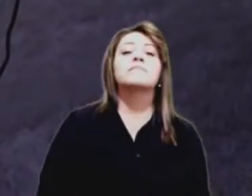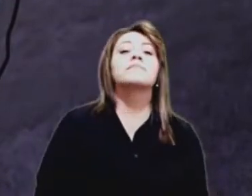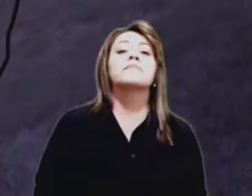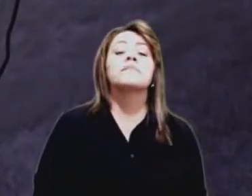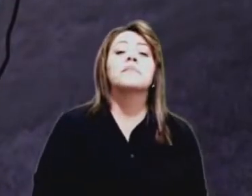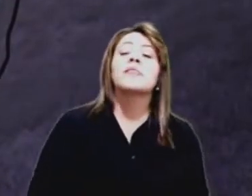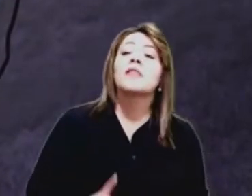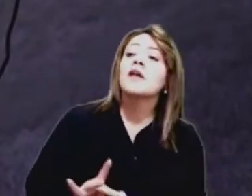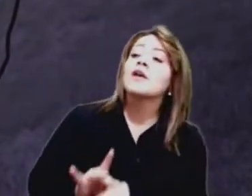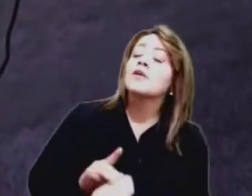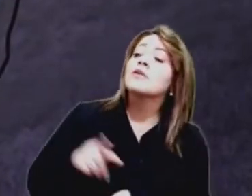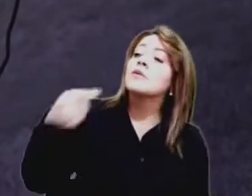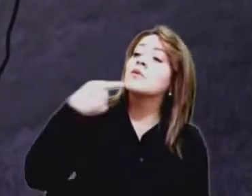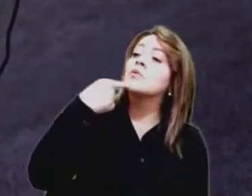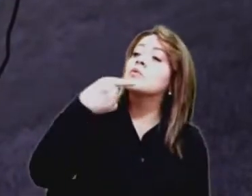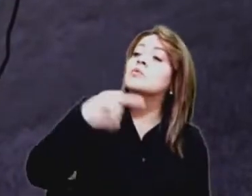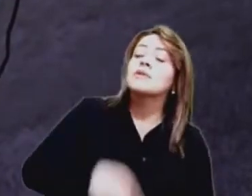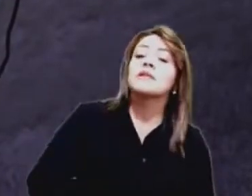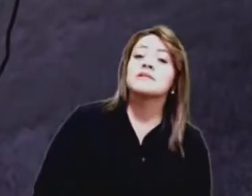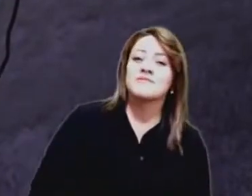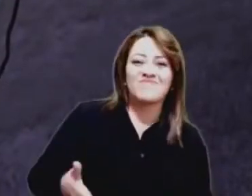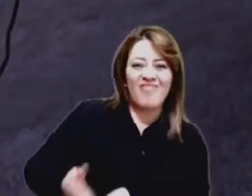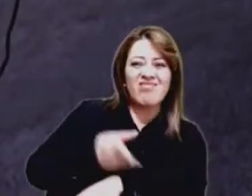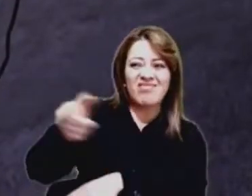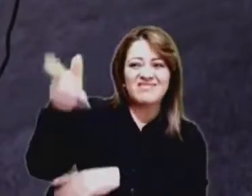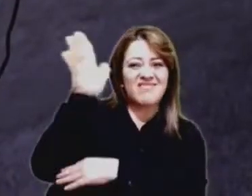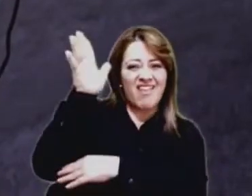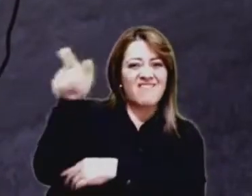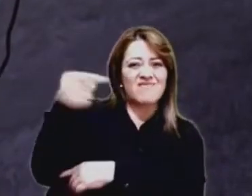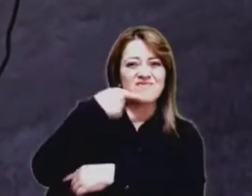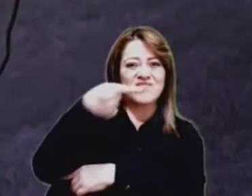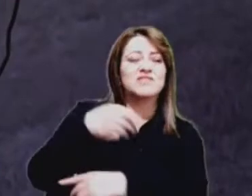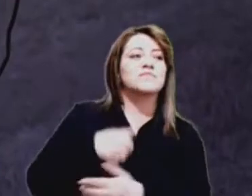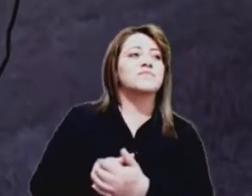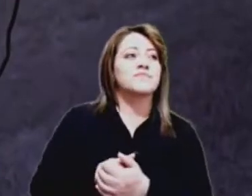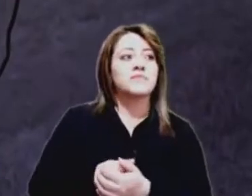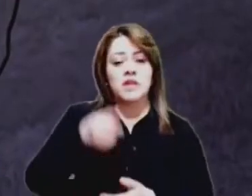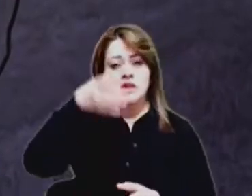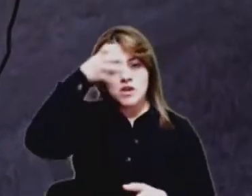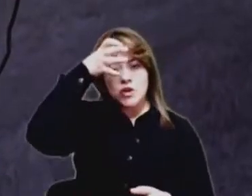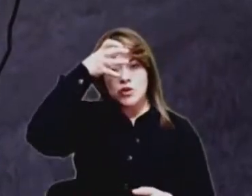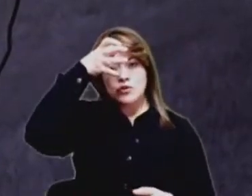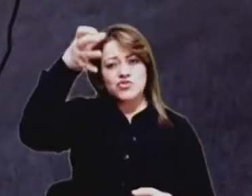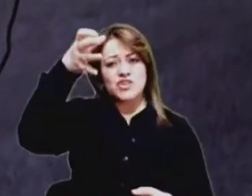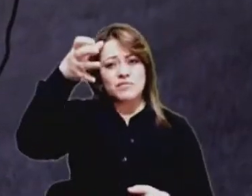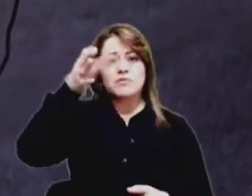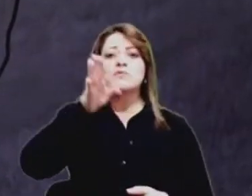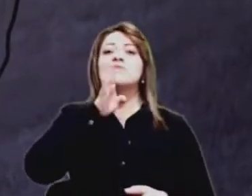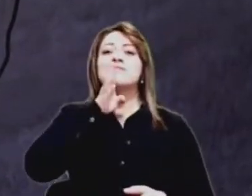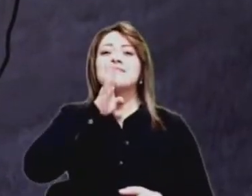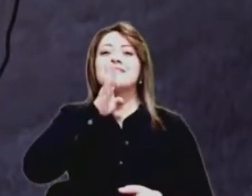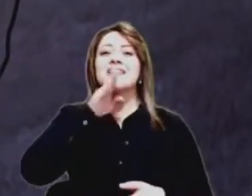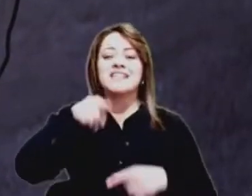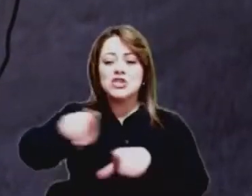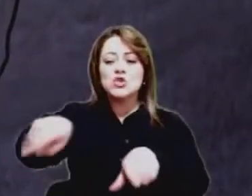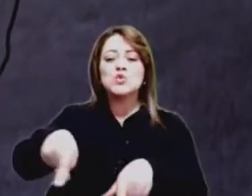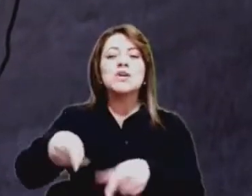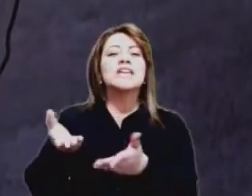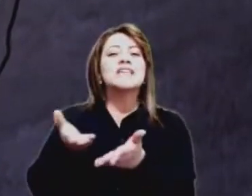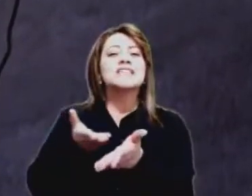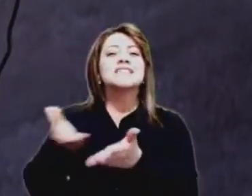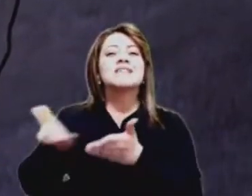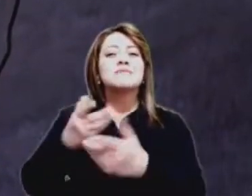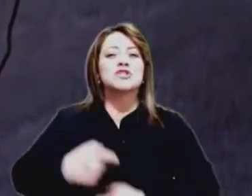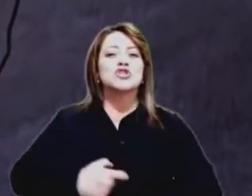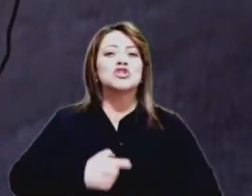ha afirmado durante su intervención que los conceptos emitidos por la sala de consulta y servicio civil no